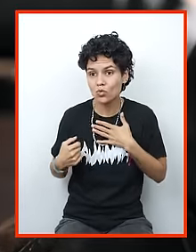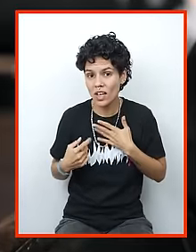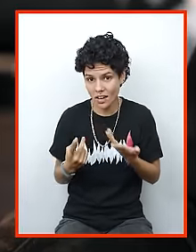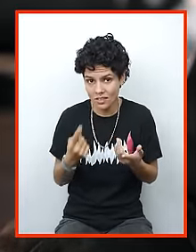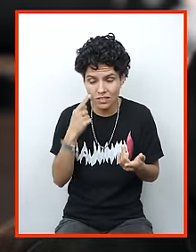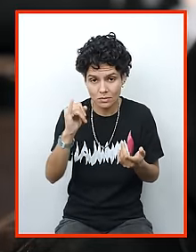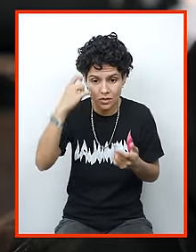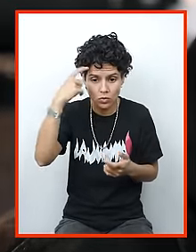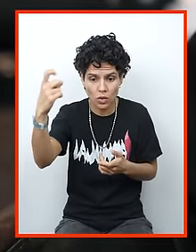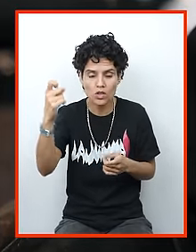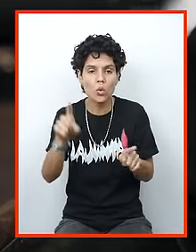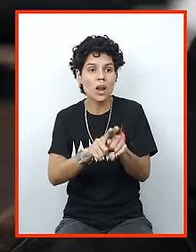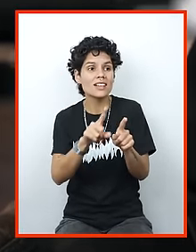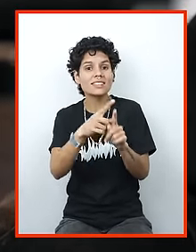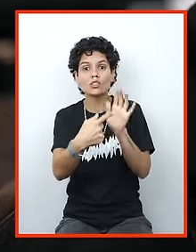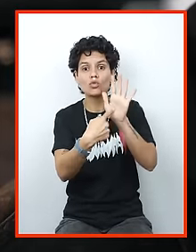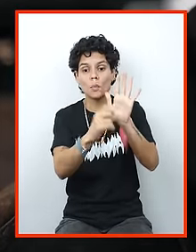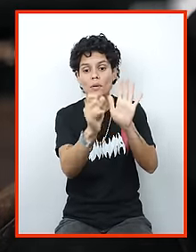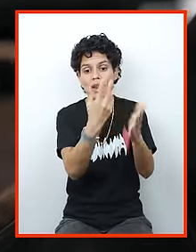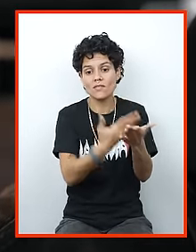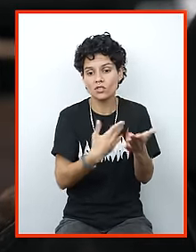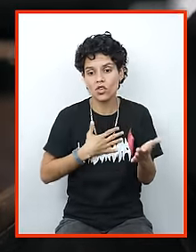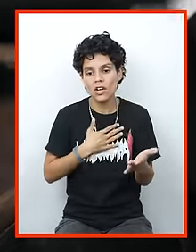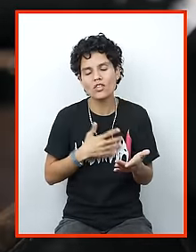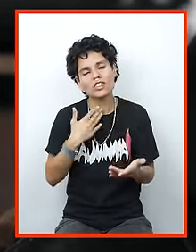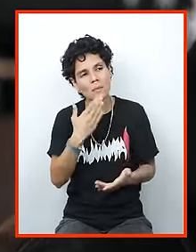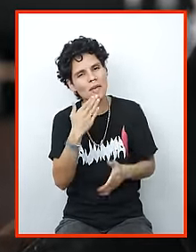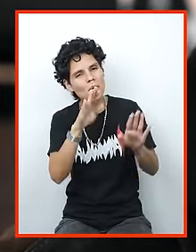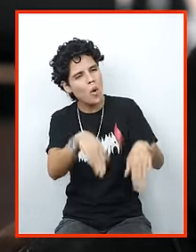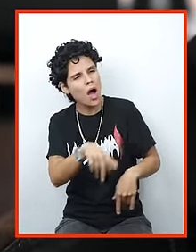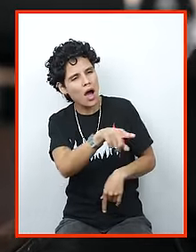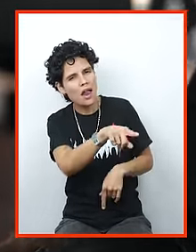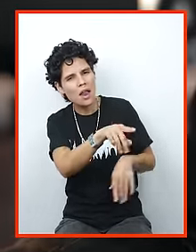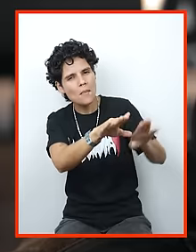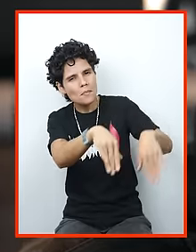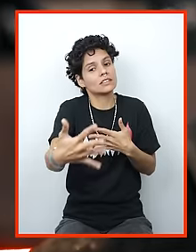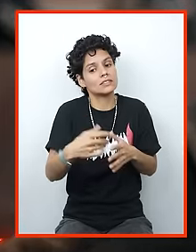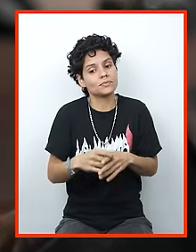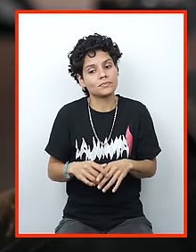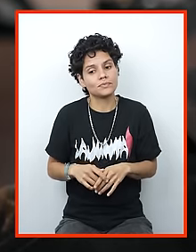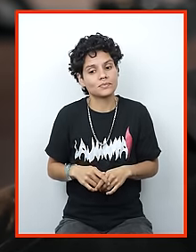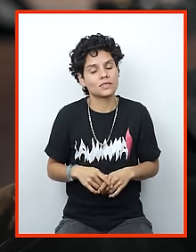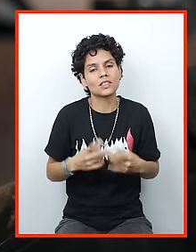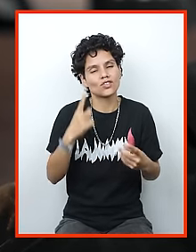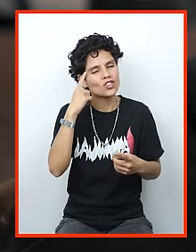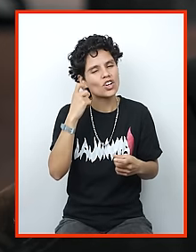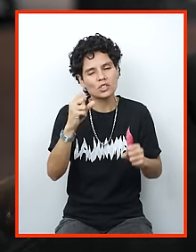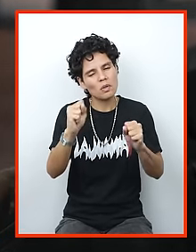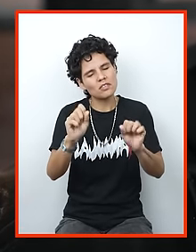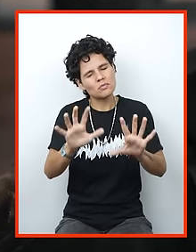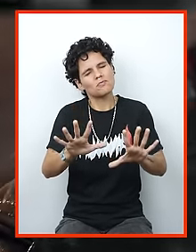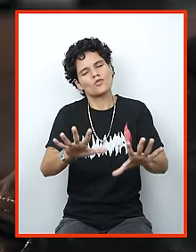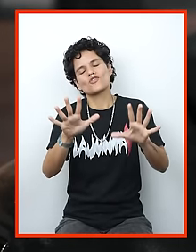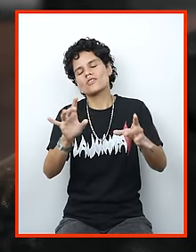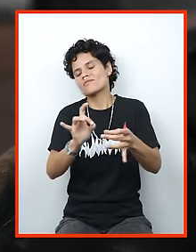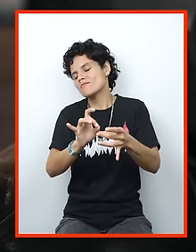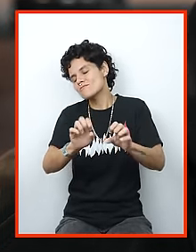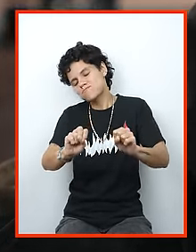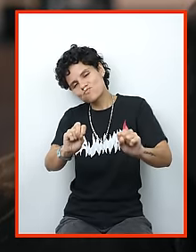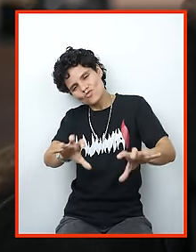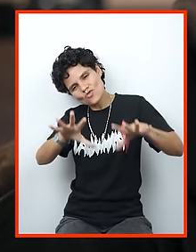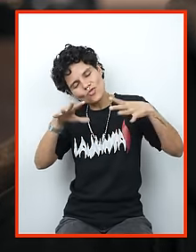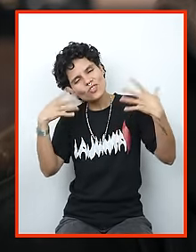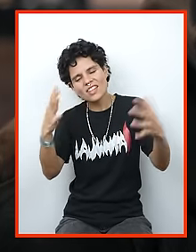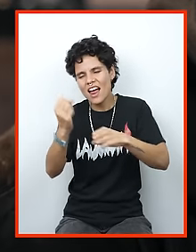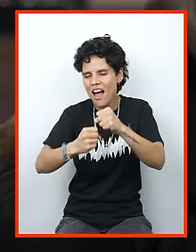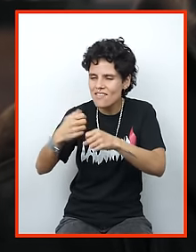es mi sueño. Desde que llegué a Santiago como que, y tuve ese show con el Dref, yo dije, oh, yo quiero lograr esto. Sí, sería épico. Siento que sería épico como culminar así como todo